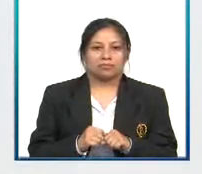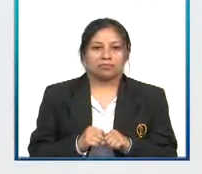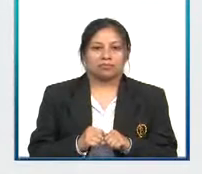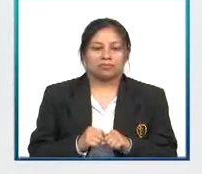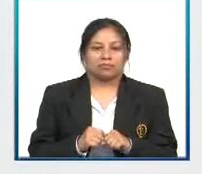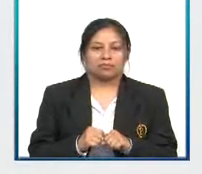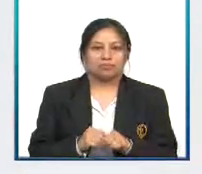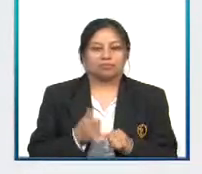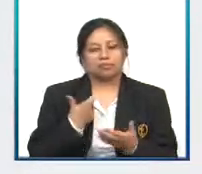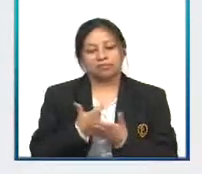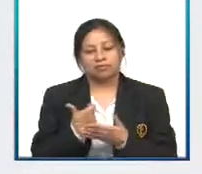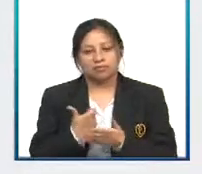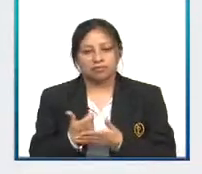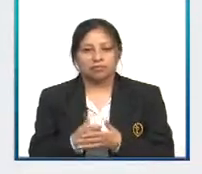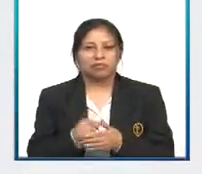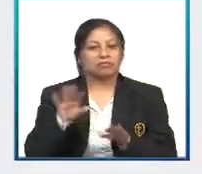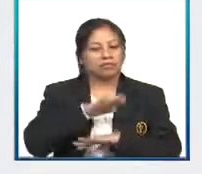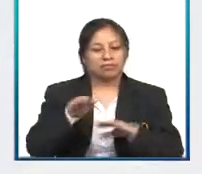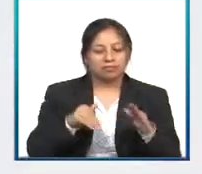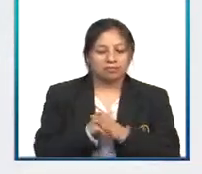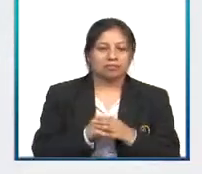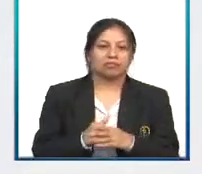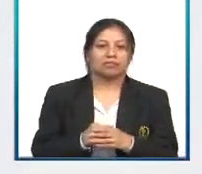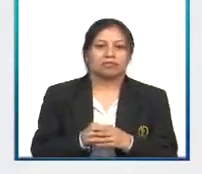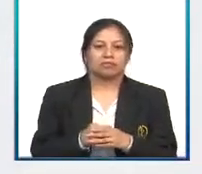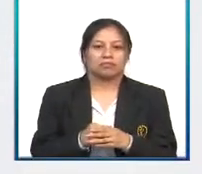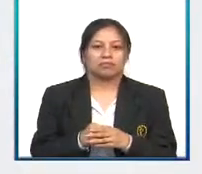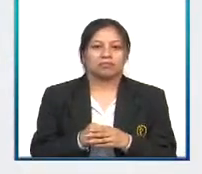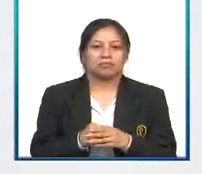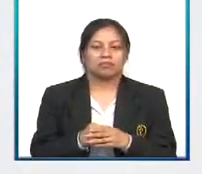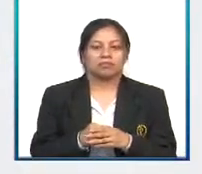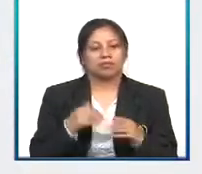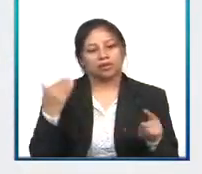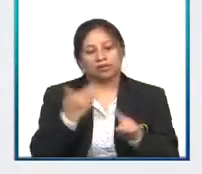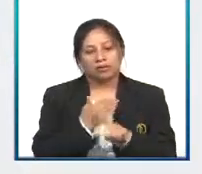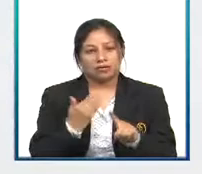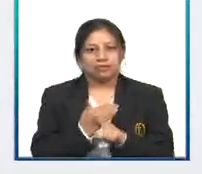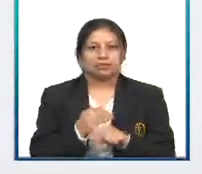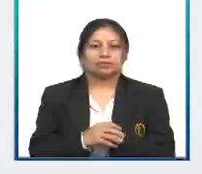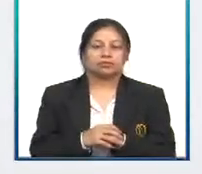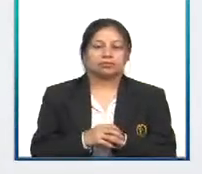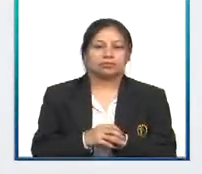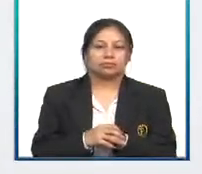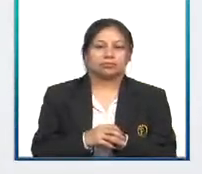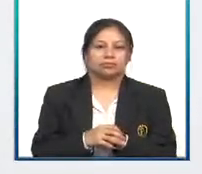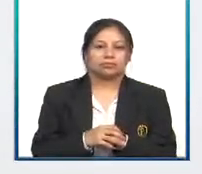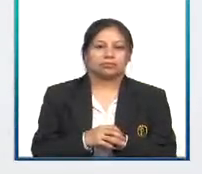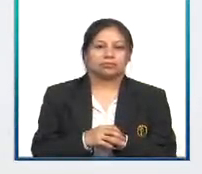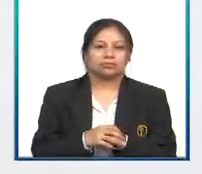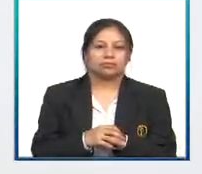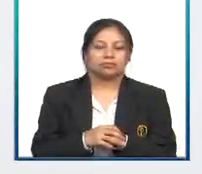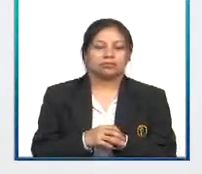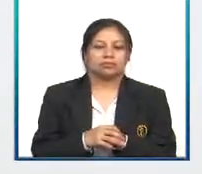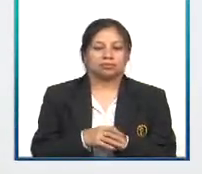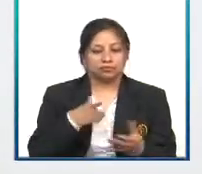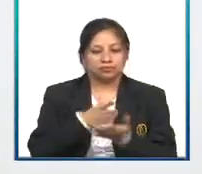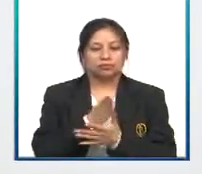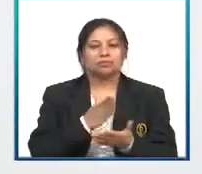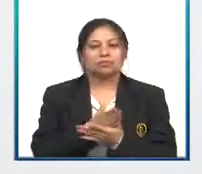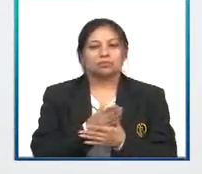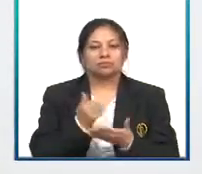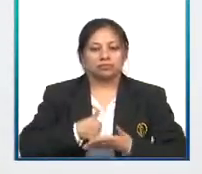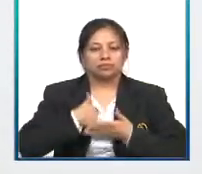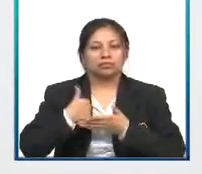su situación económica y todo eso hay afectado. Entonces, ese decreto creo